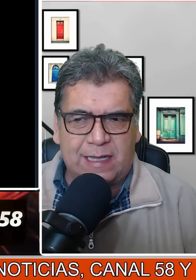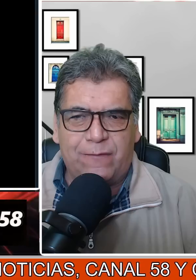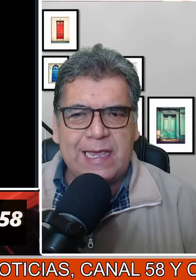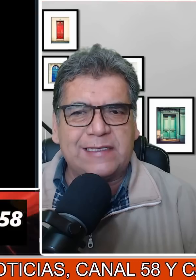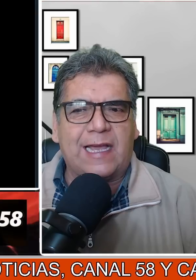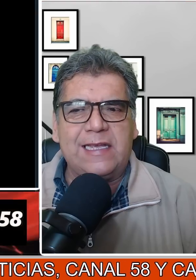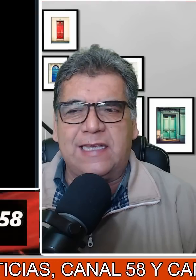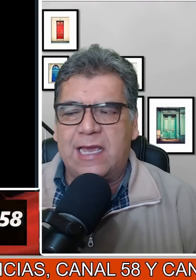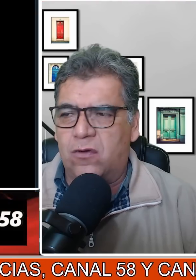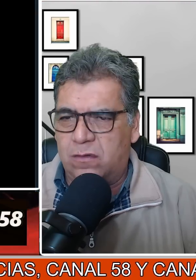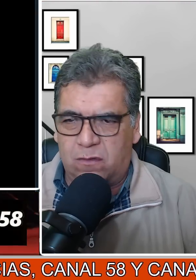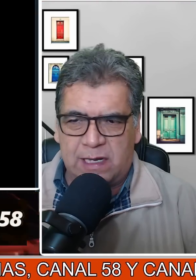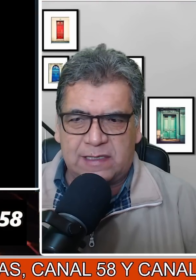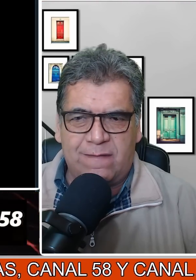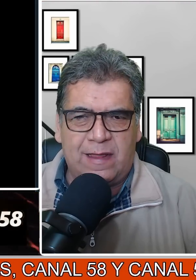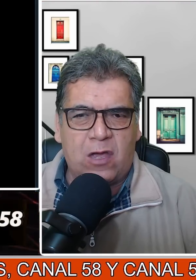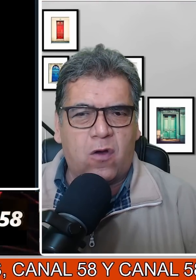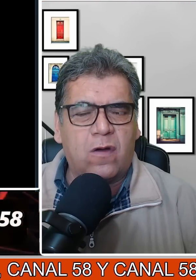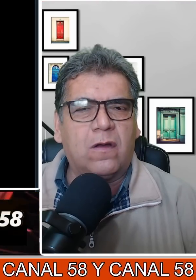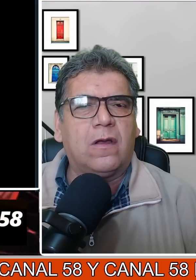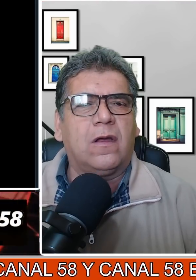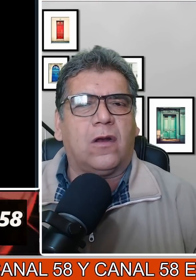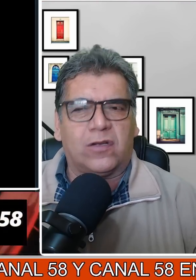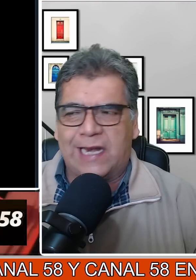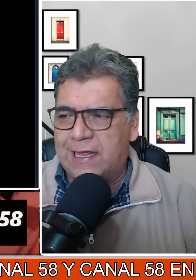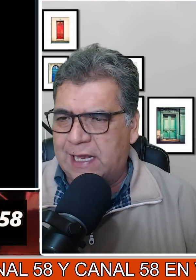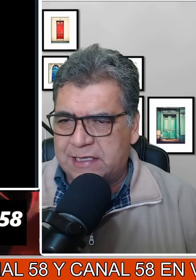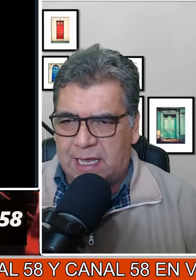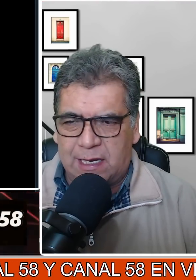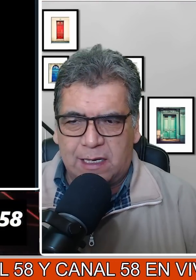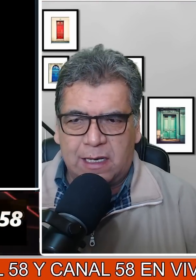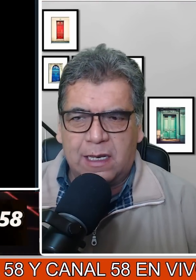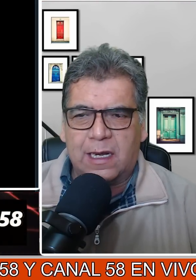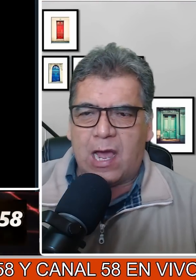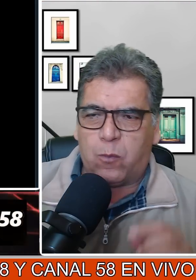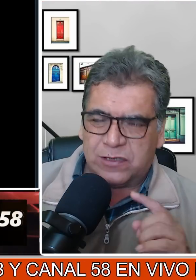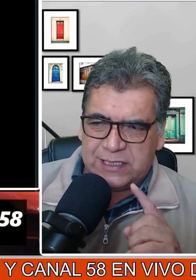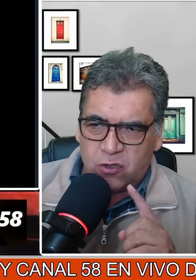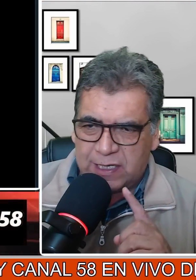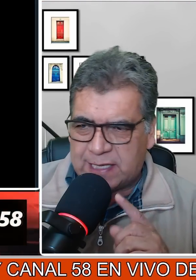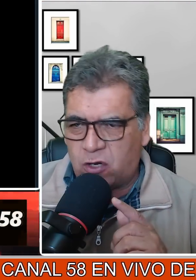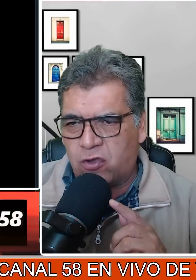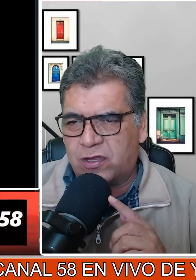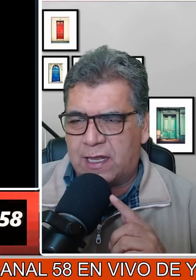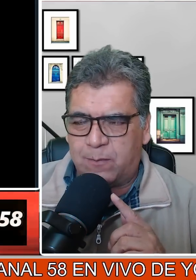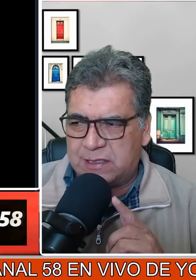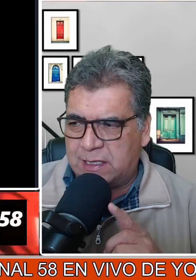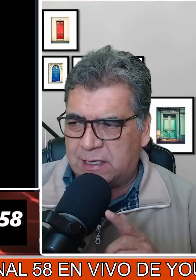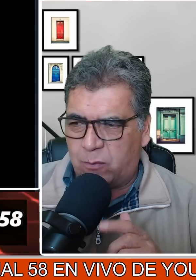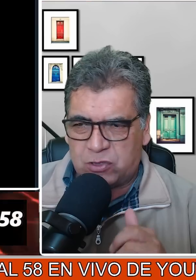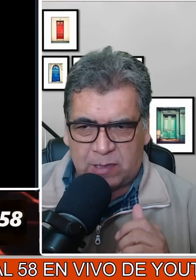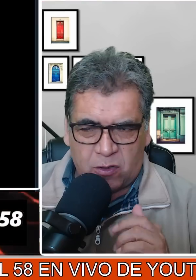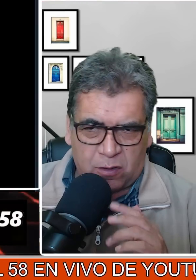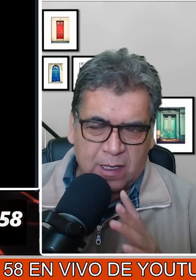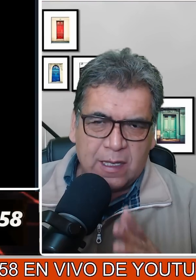militares, la fiesta que hicieron con este video los de la derecha, la oposición que está en contra del presidente